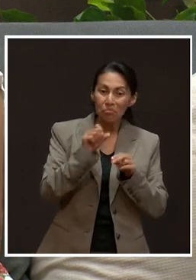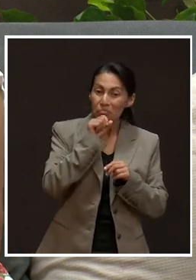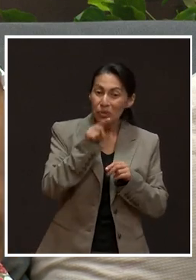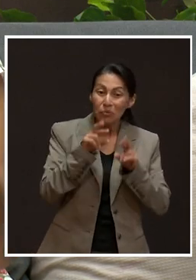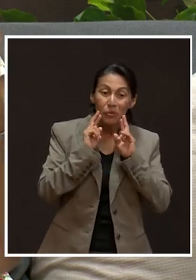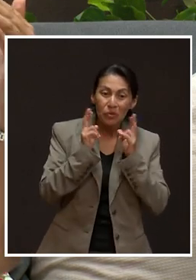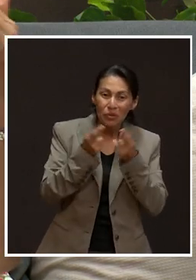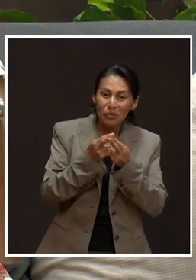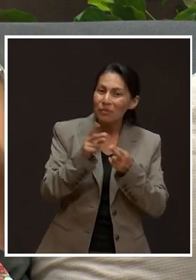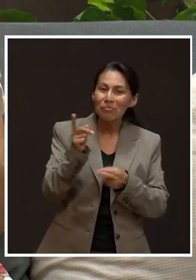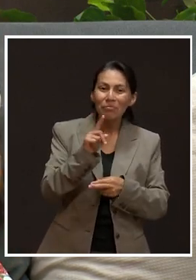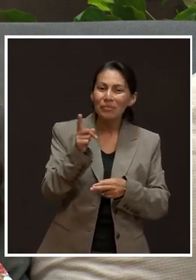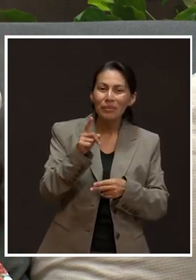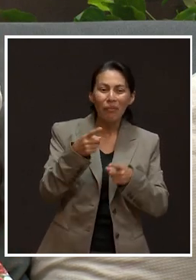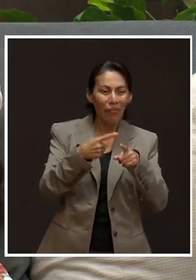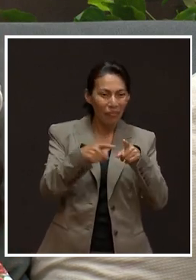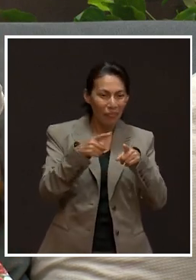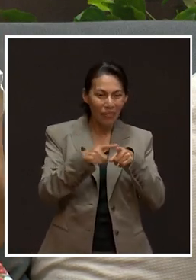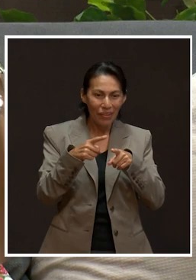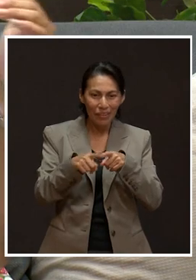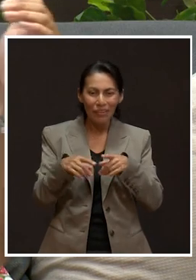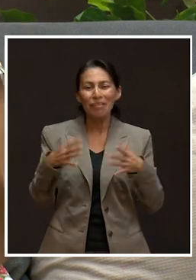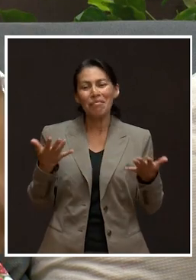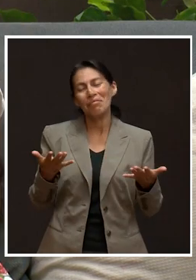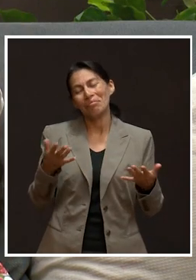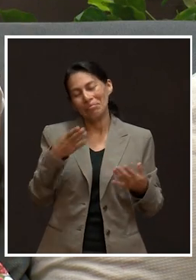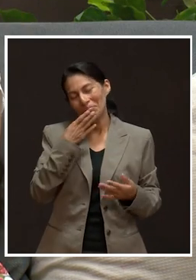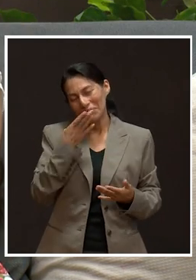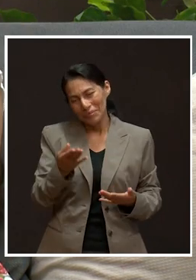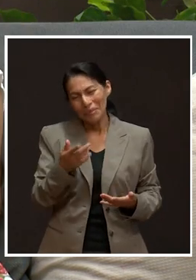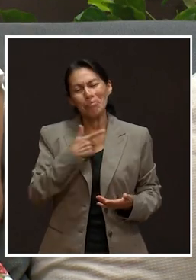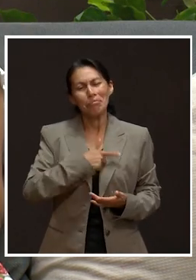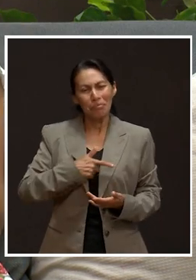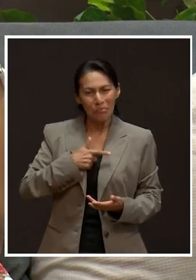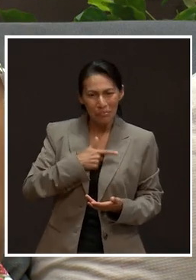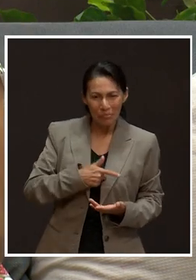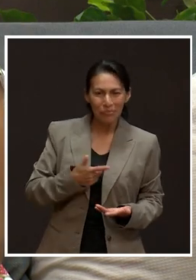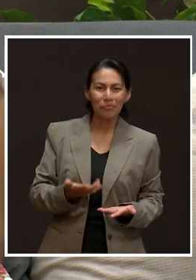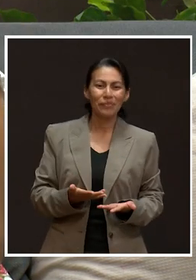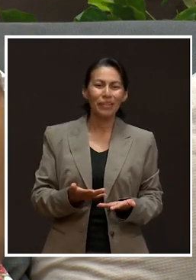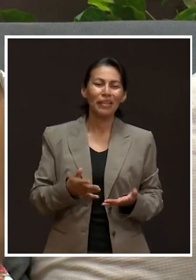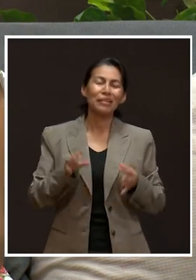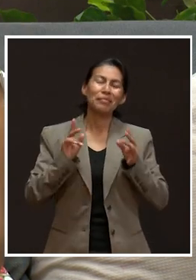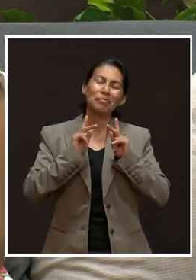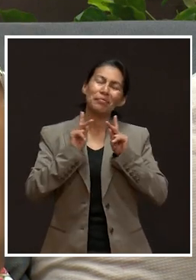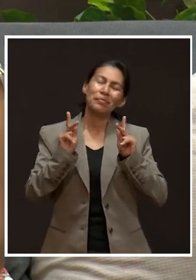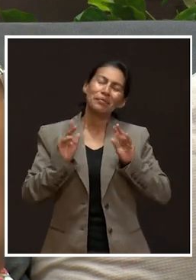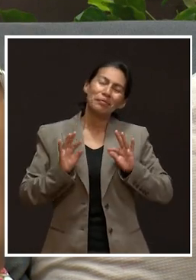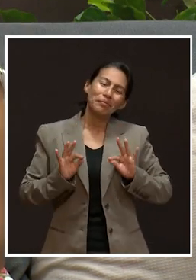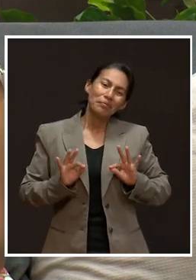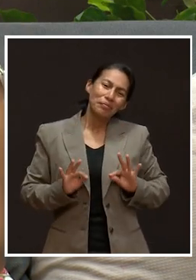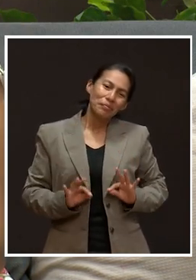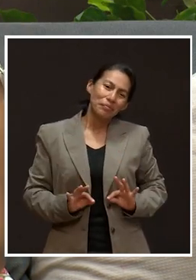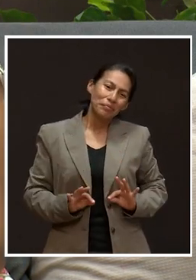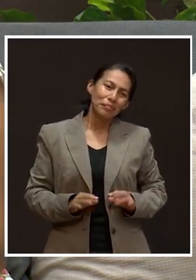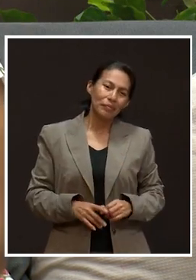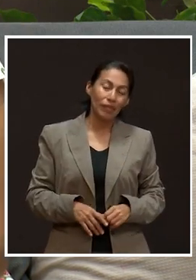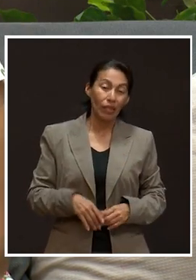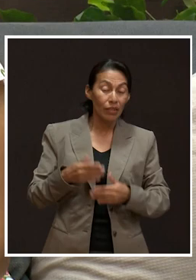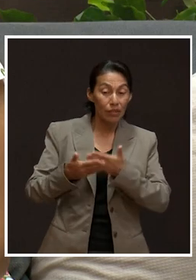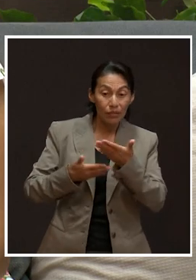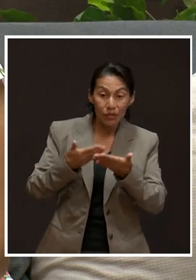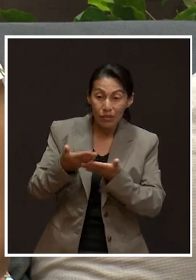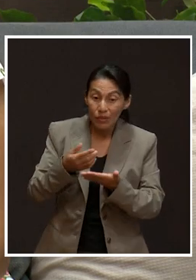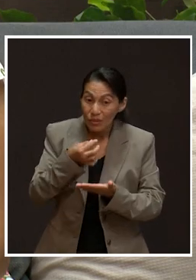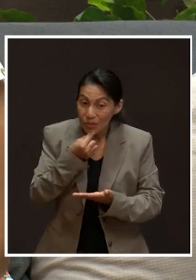en esa fecha. Entonces, ha acomodado, pues, las reuniones, y pues también estoy agradecida, porque es un lugar